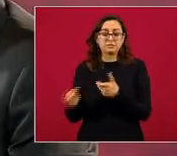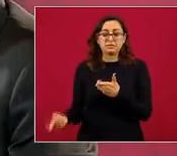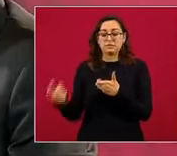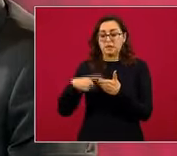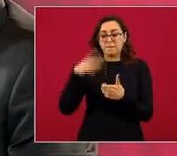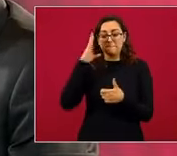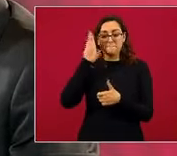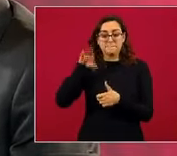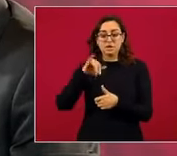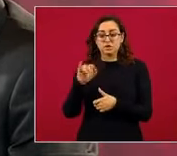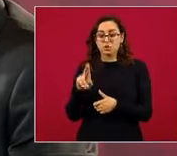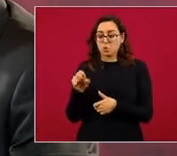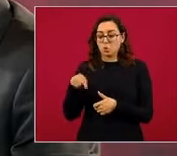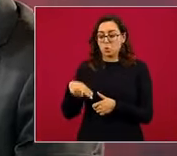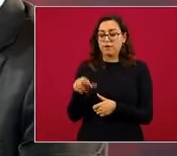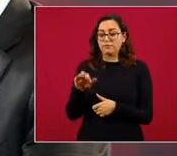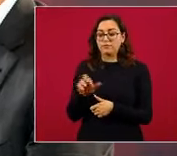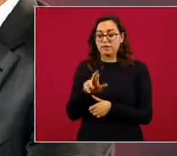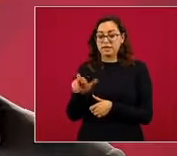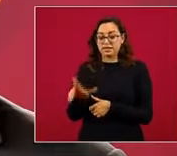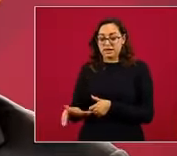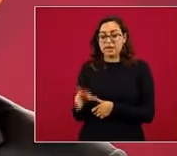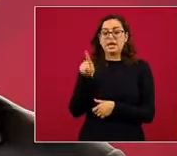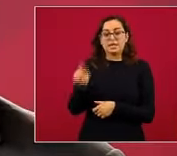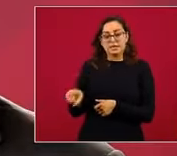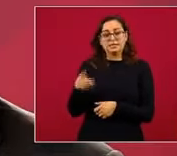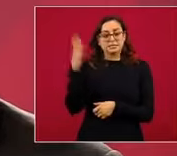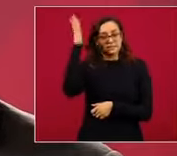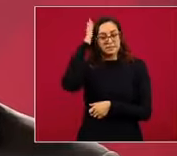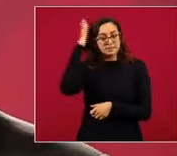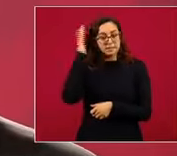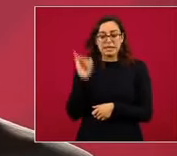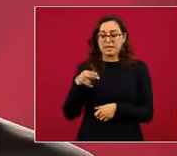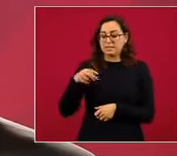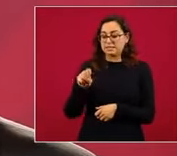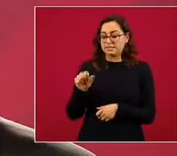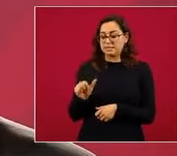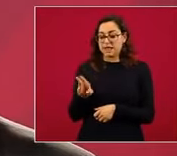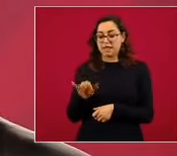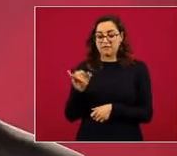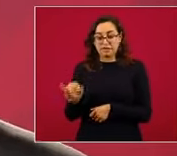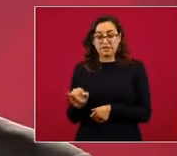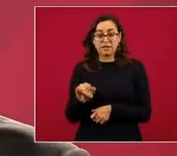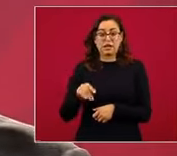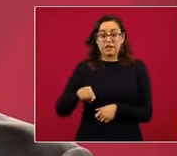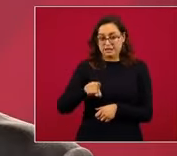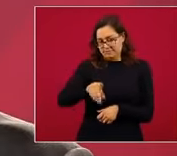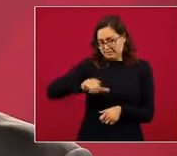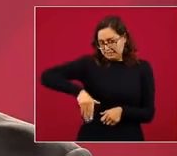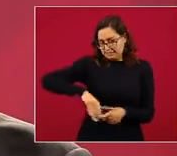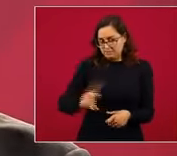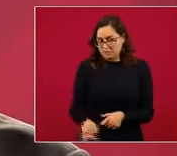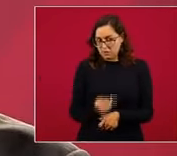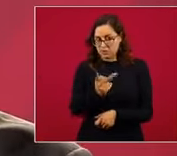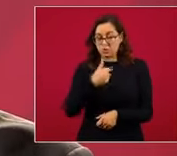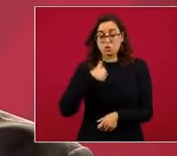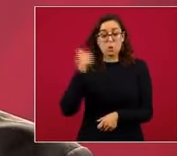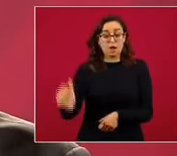Juan Ferrer, titular del INSABI. Entonces, ese es el propósito. ¿Por qué lo digo? Aprovechando su pregunta muy amable, precisamente